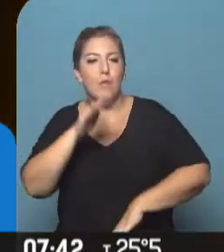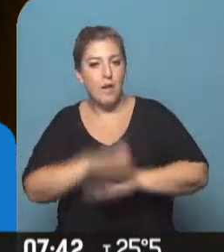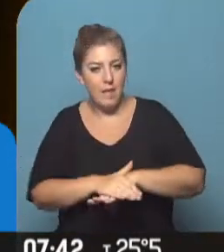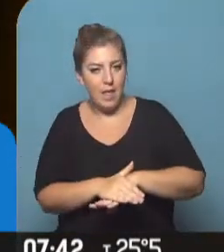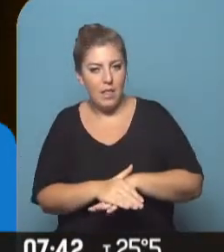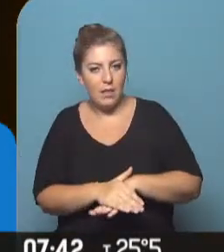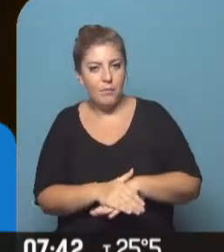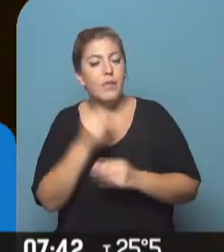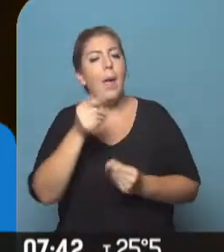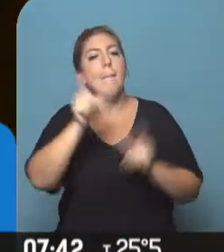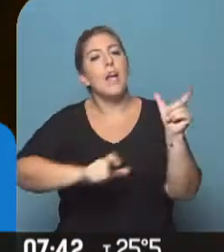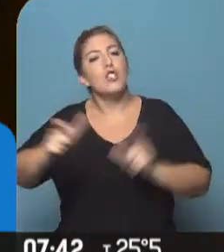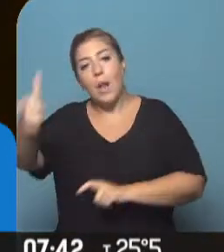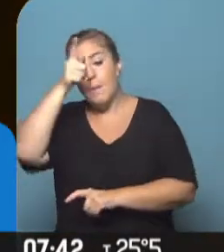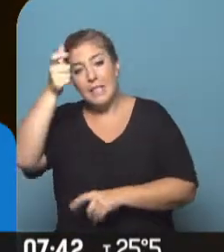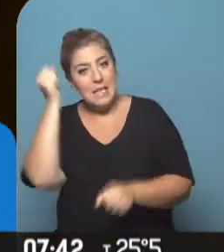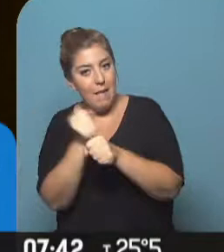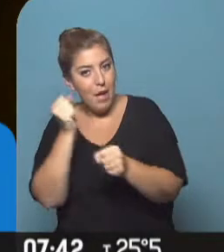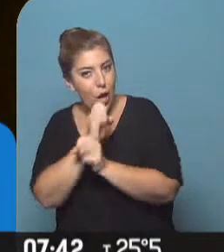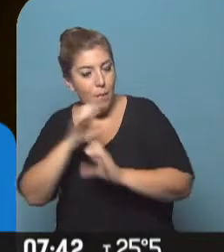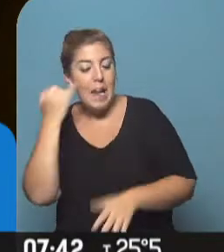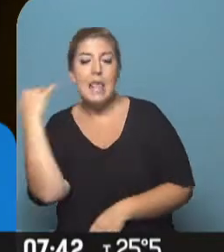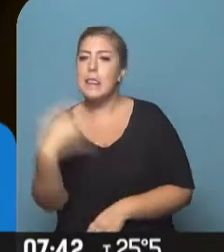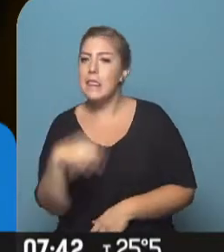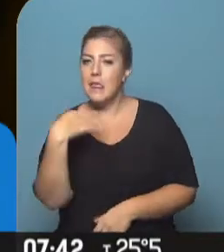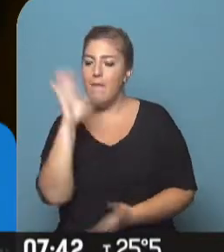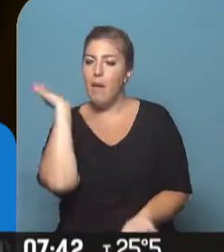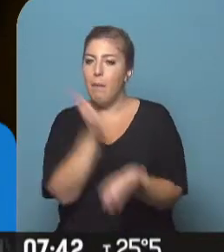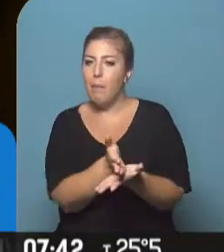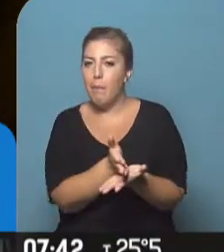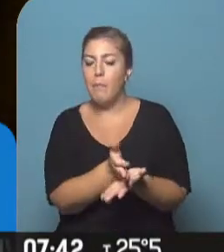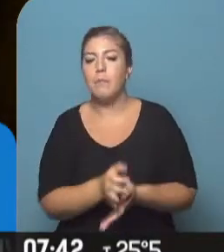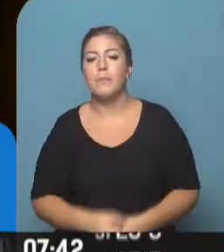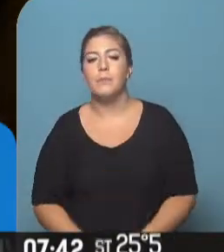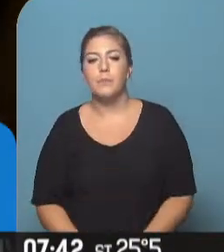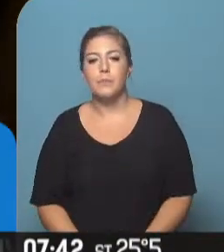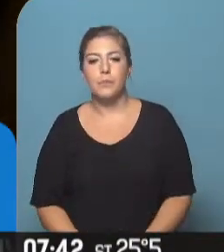¿qué agentes policiales trabajaron mal y merecen algún tipo de reproche por lo que hicieron?